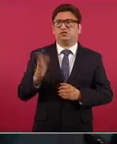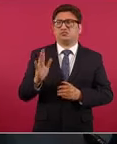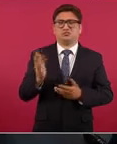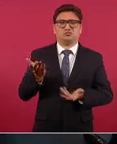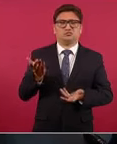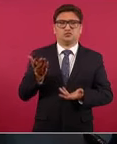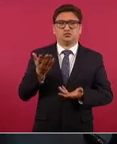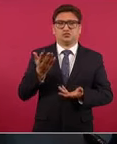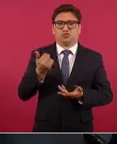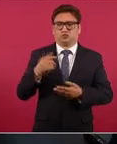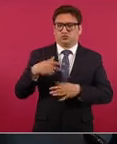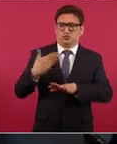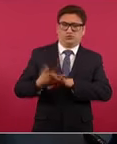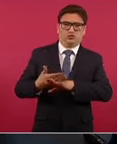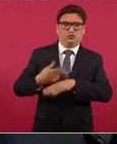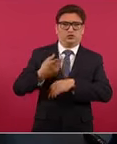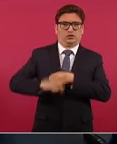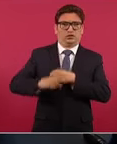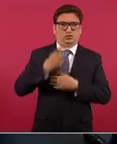afectación